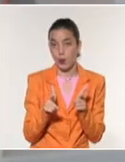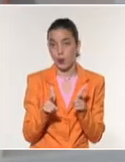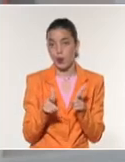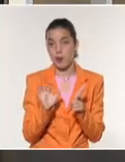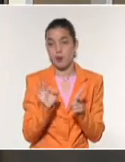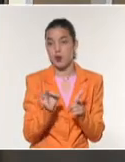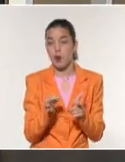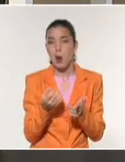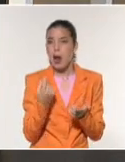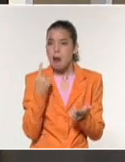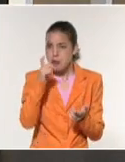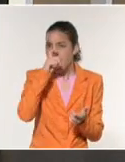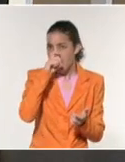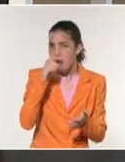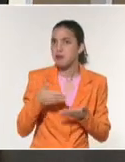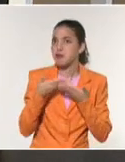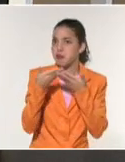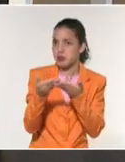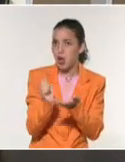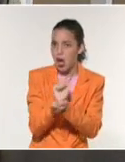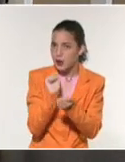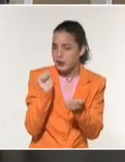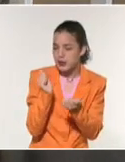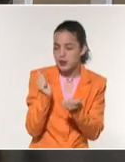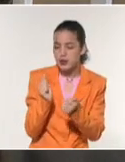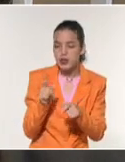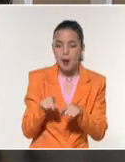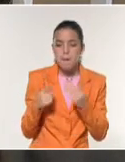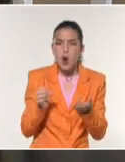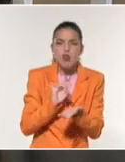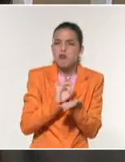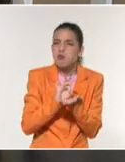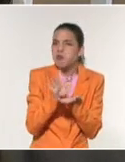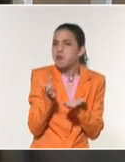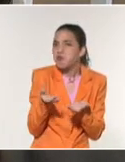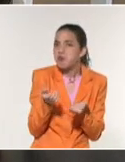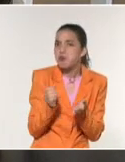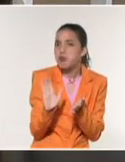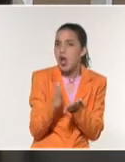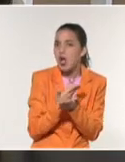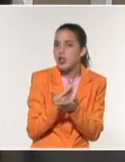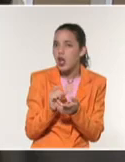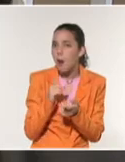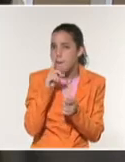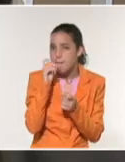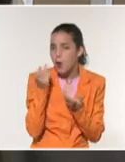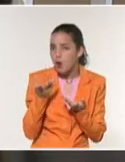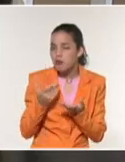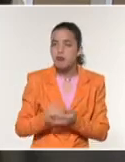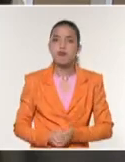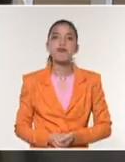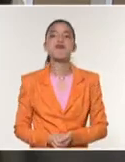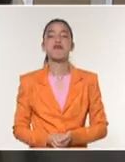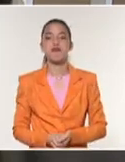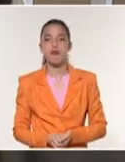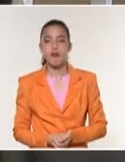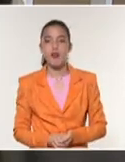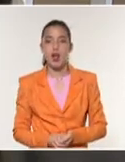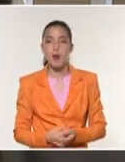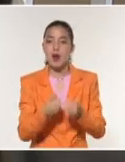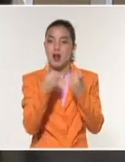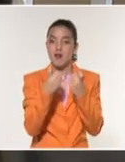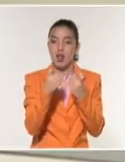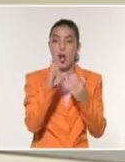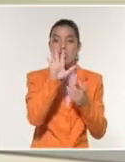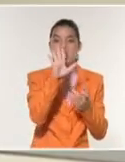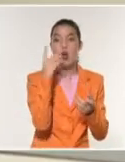libertad condicional. Así es. ¿Y por qué la revocan ahora? Esta persona le faltaba todavía por cumplir 5 años y 2 meses de esa sanción de los